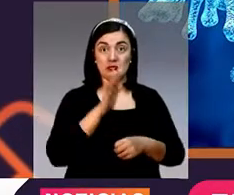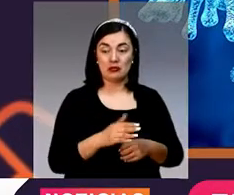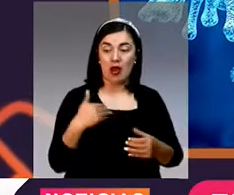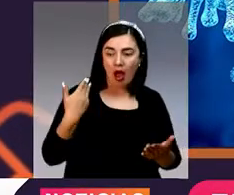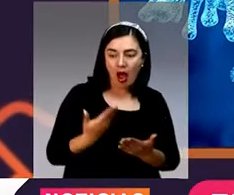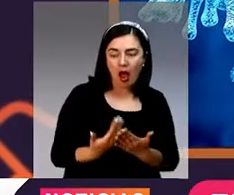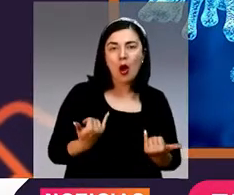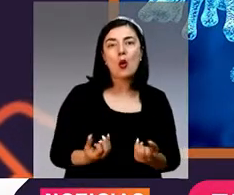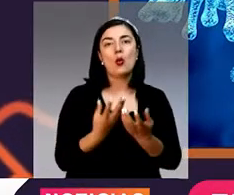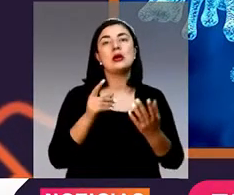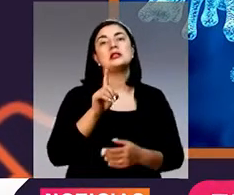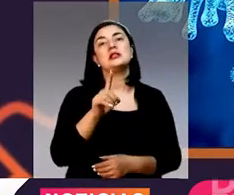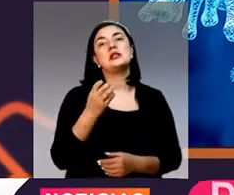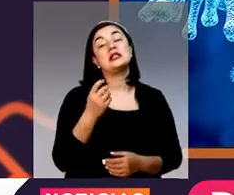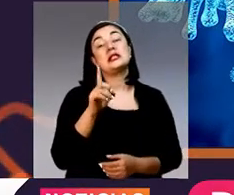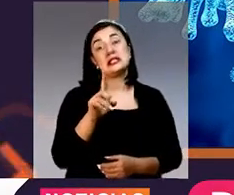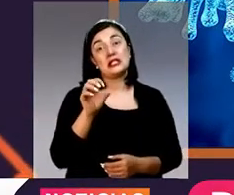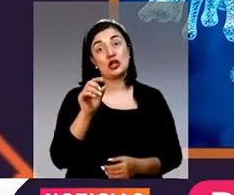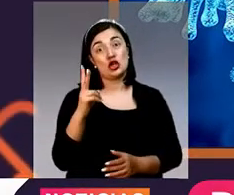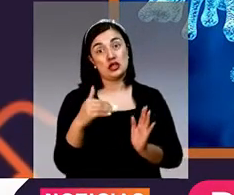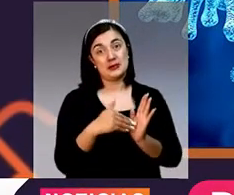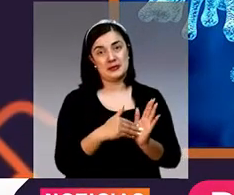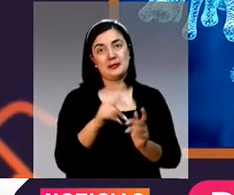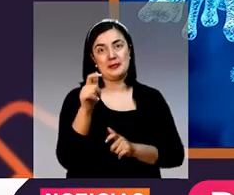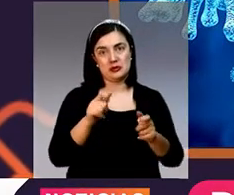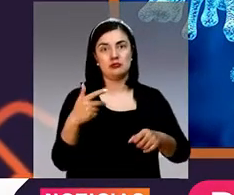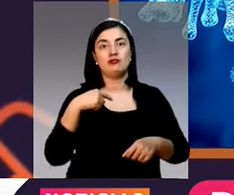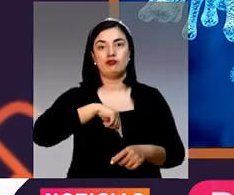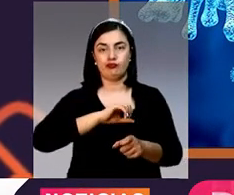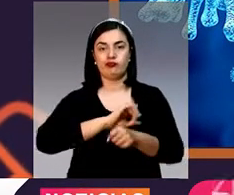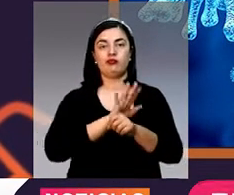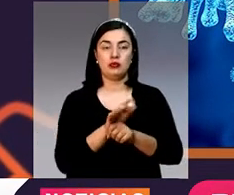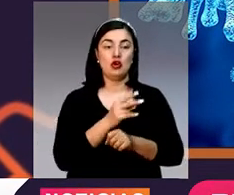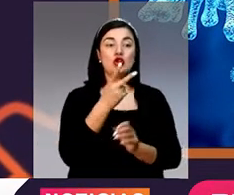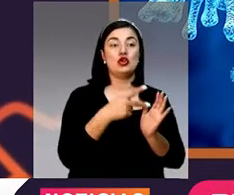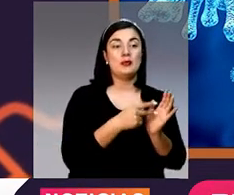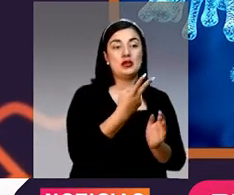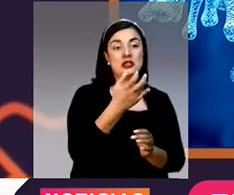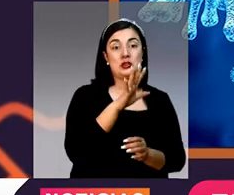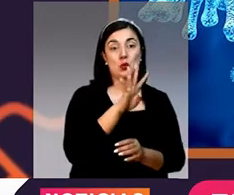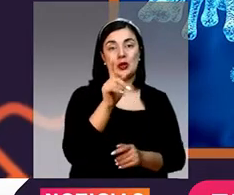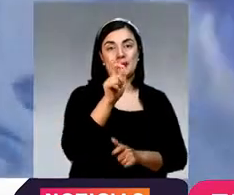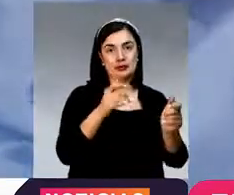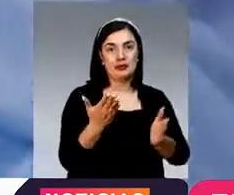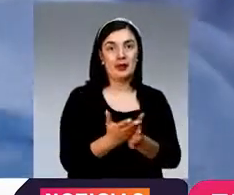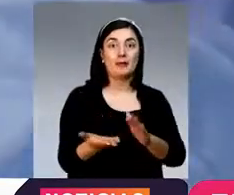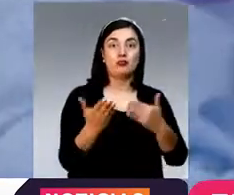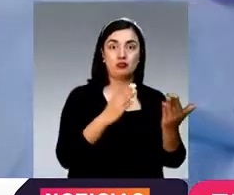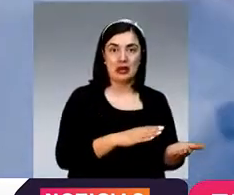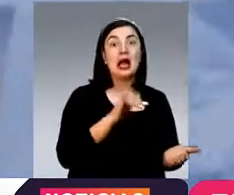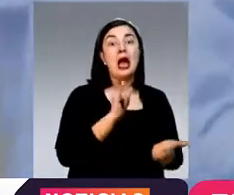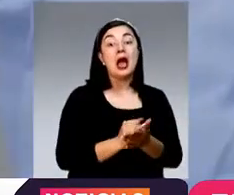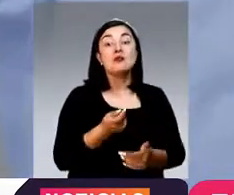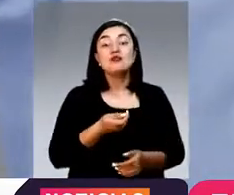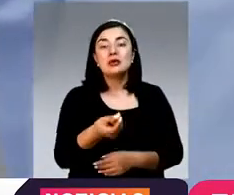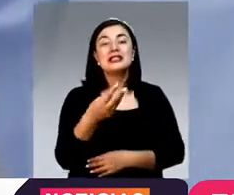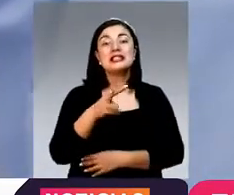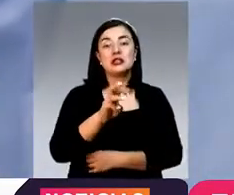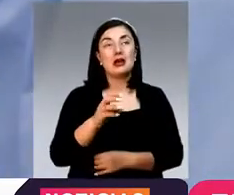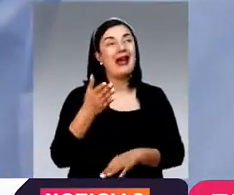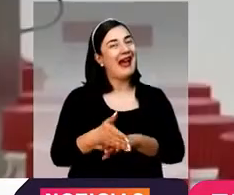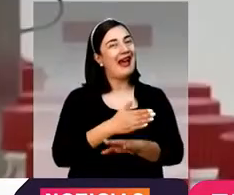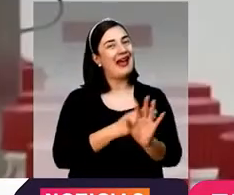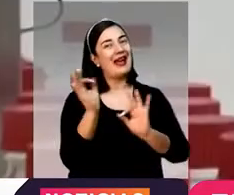registrado 102.000 casos del virus y 2.754 personas fallecidas, empezará su esquema de vacunación antes de lo planeado con